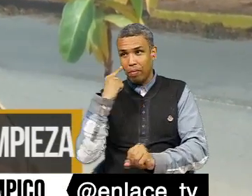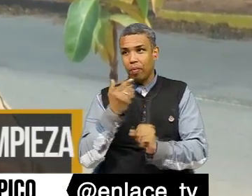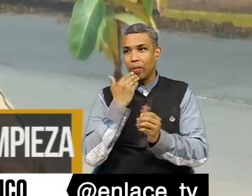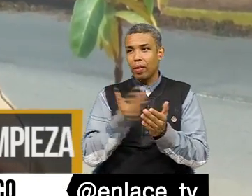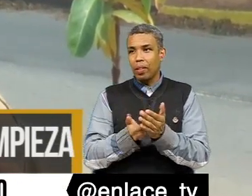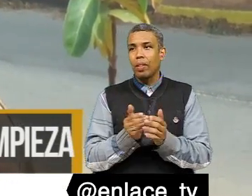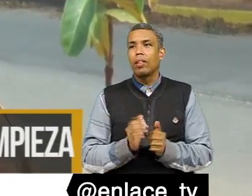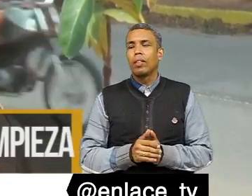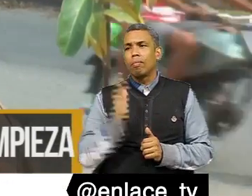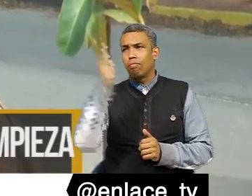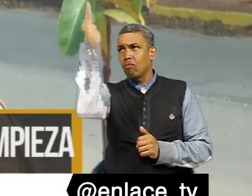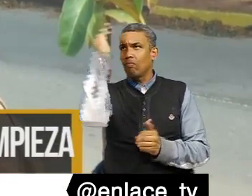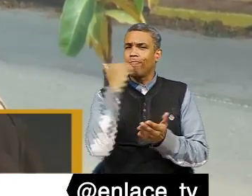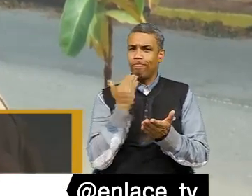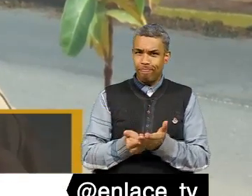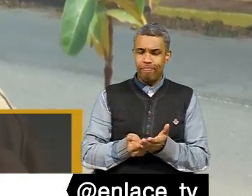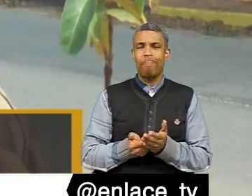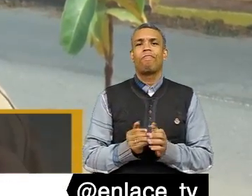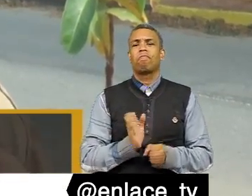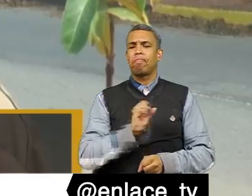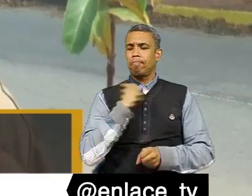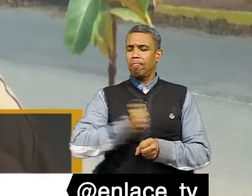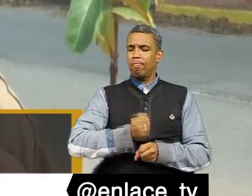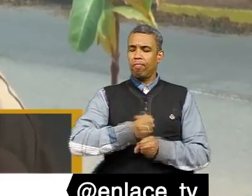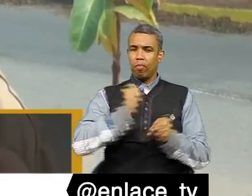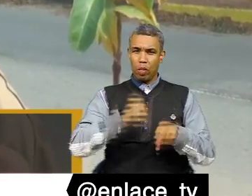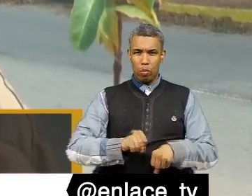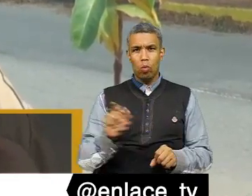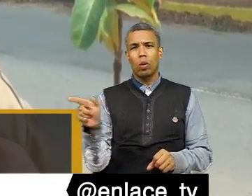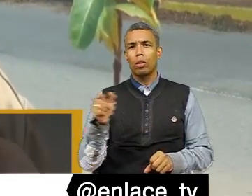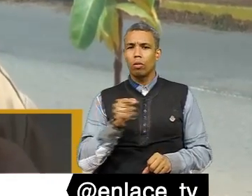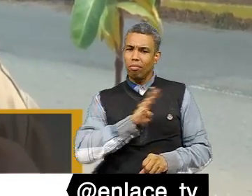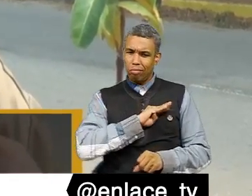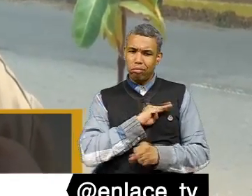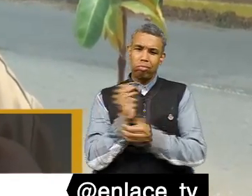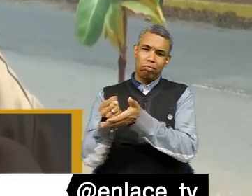oportunidad que nos han dado la administración.